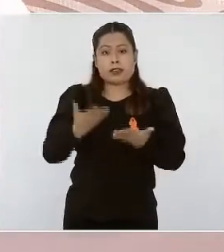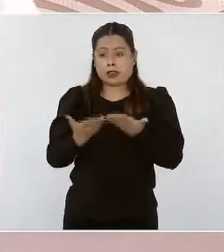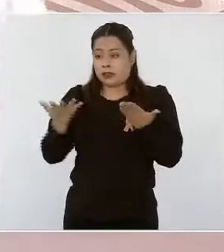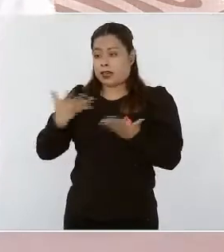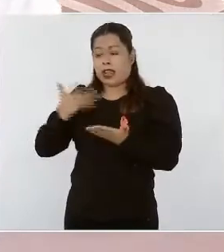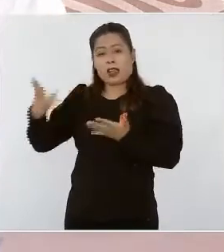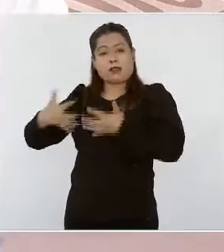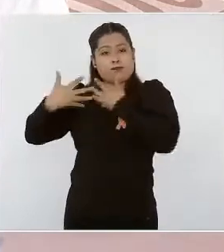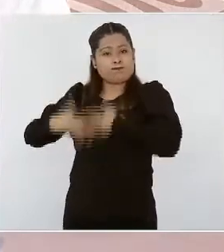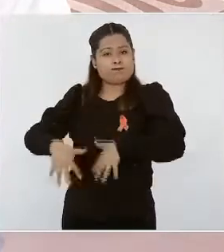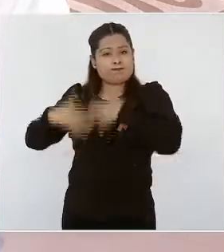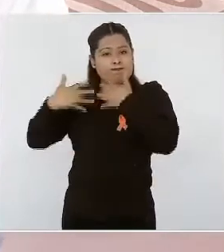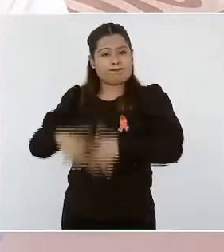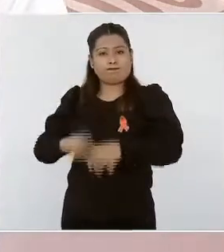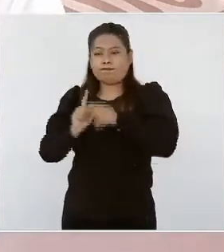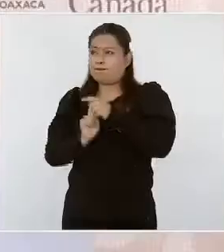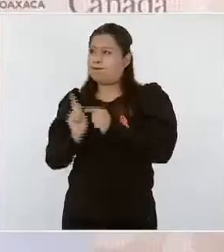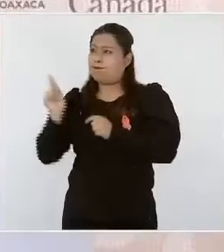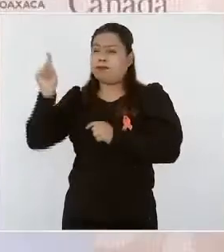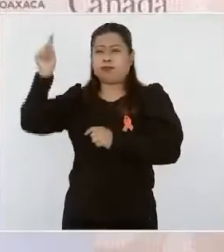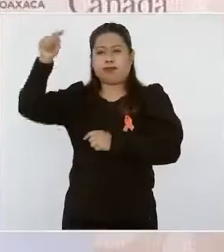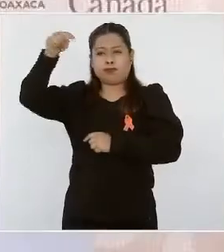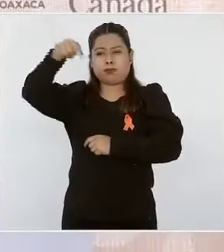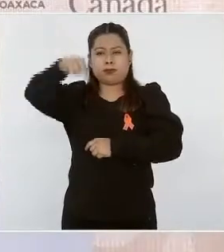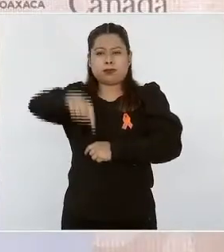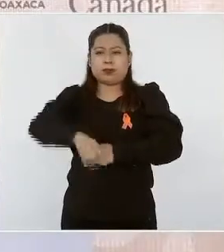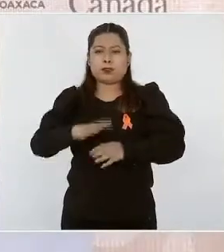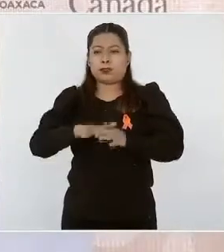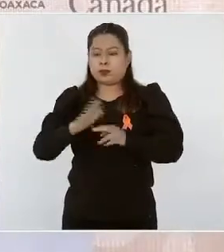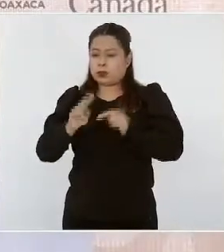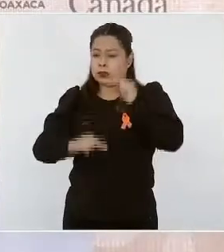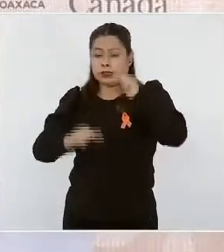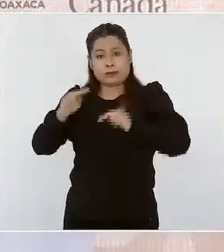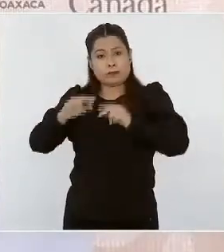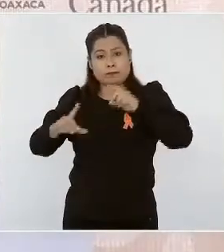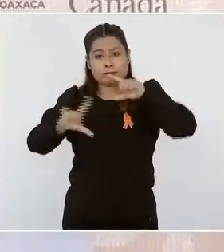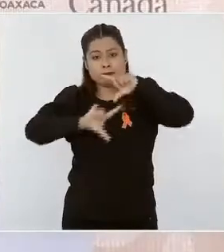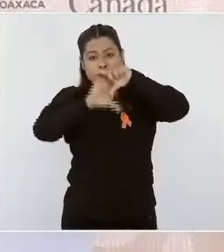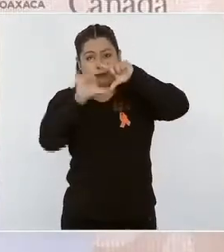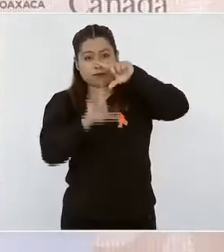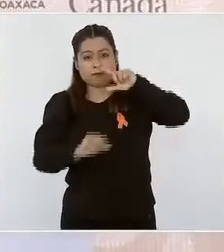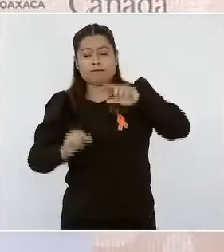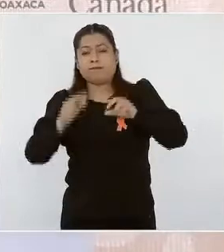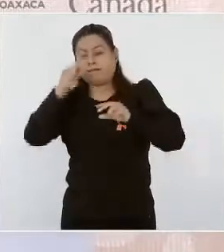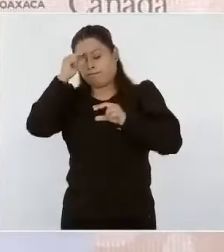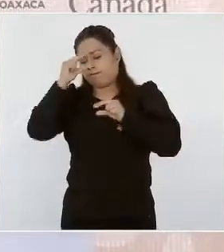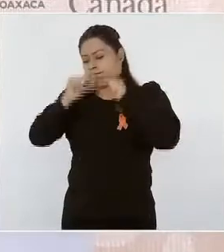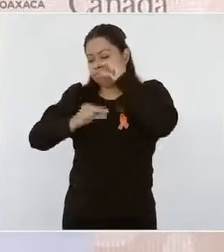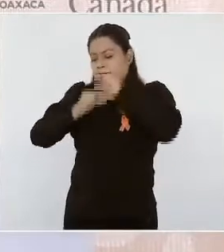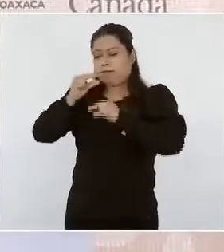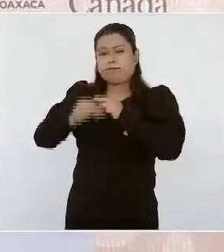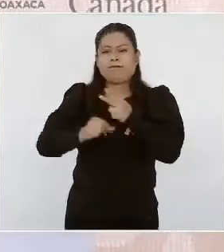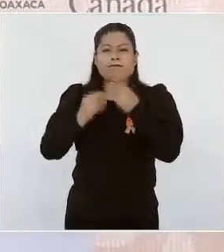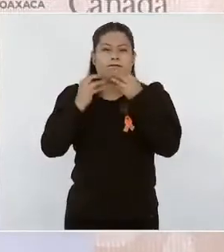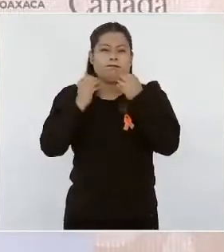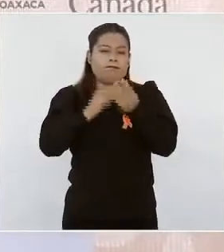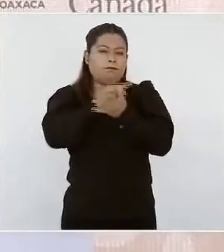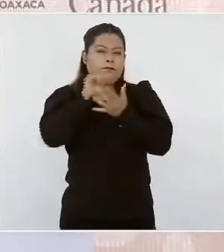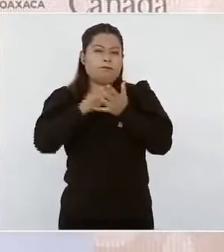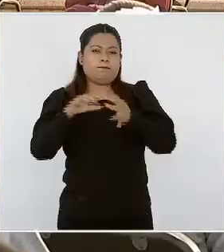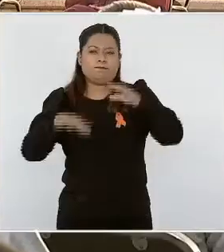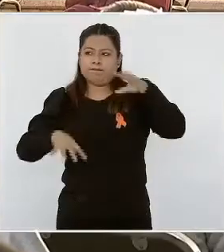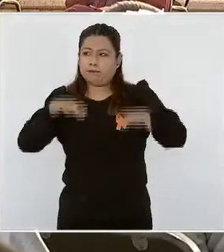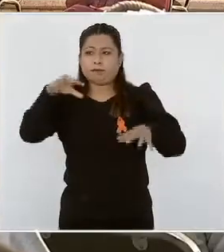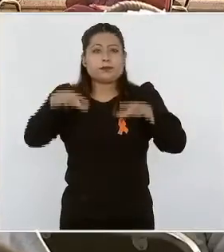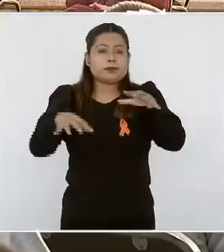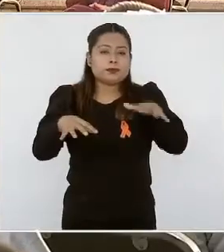hace cohetes y está siendo la líder a nivel mundial en innovación en varios ramos,